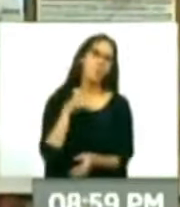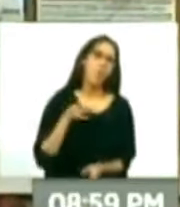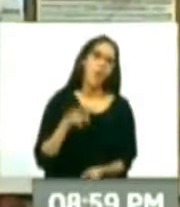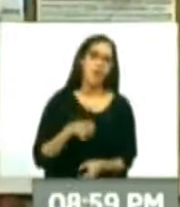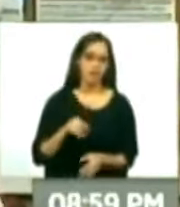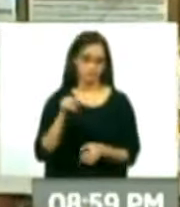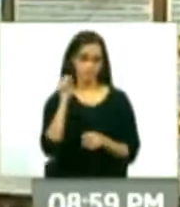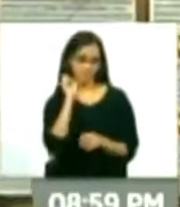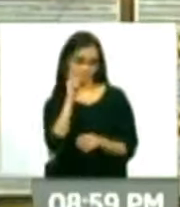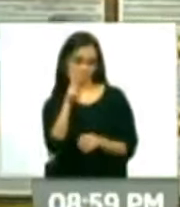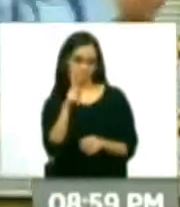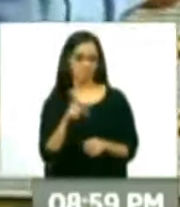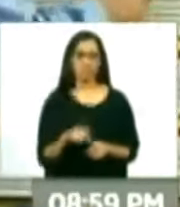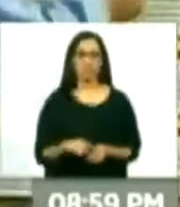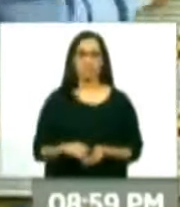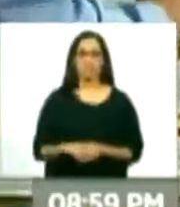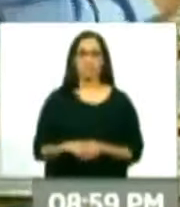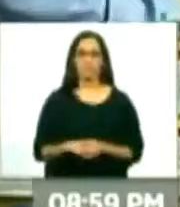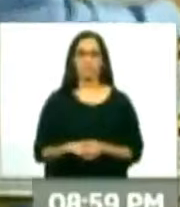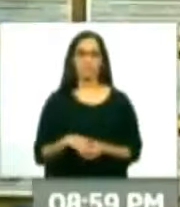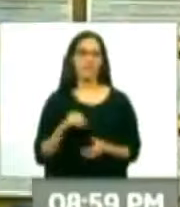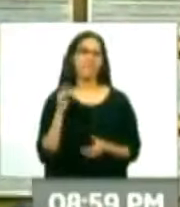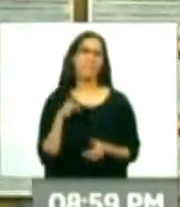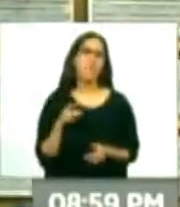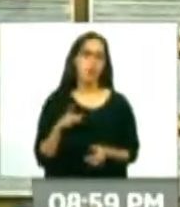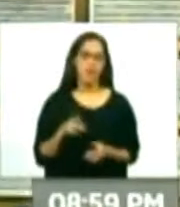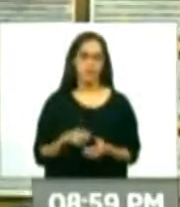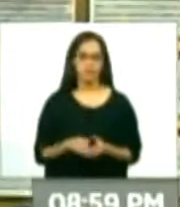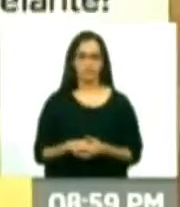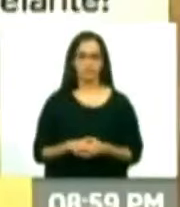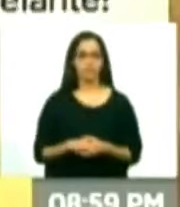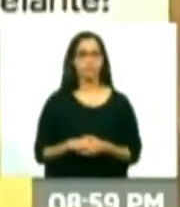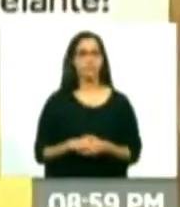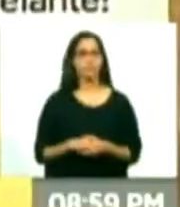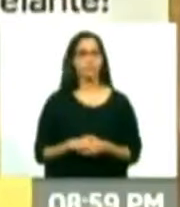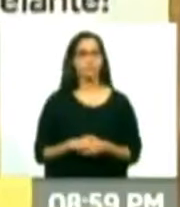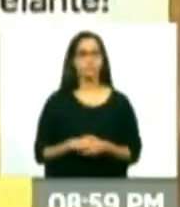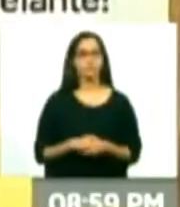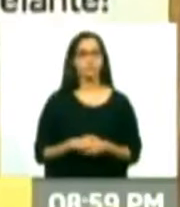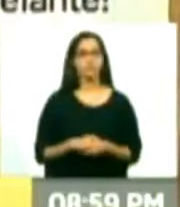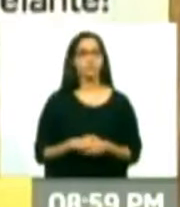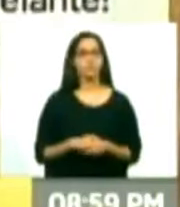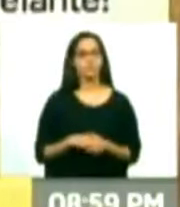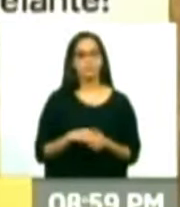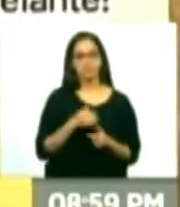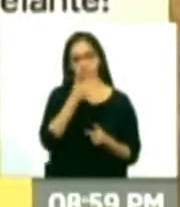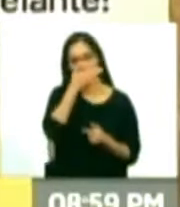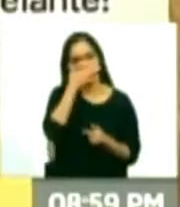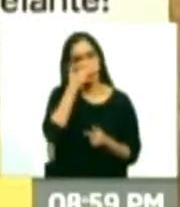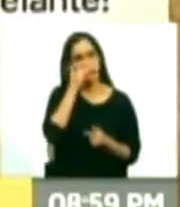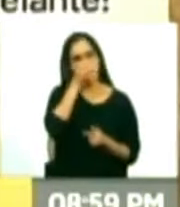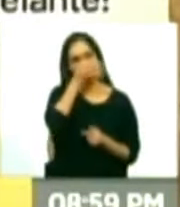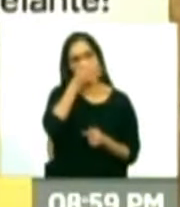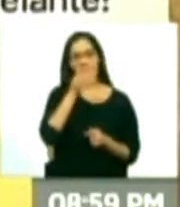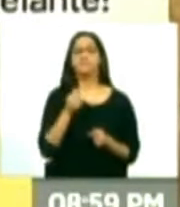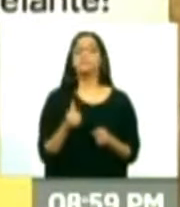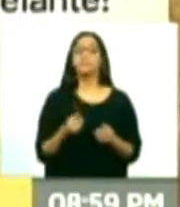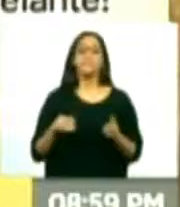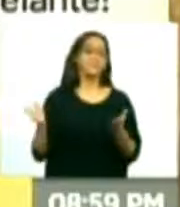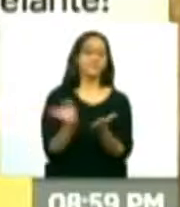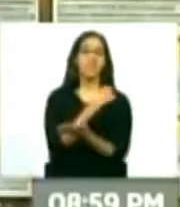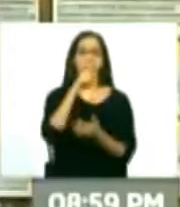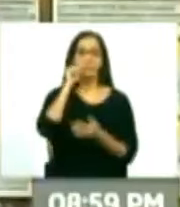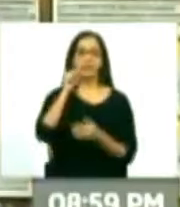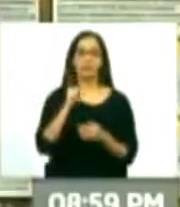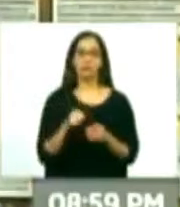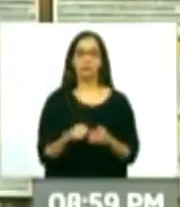¿Oíste? Para que te arda. Henry Falcón, claro que te vamos a sacar, Maduro. No será el 6D.